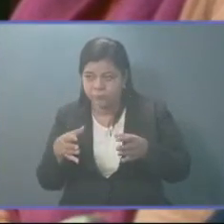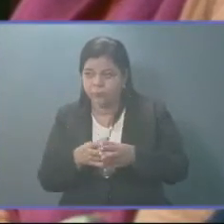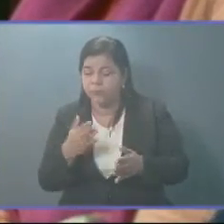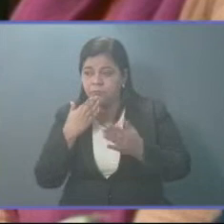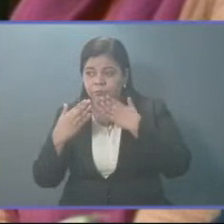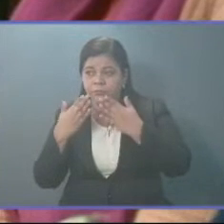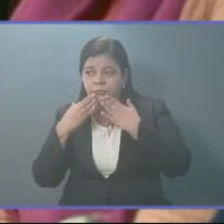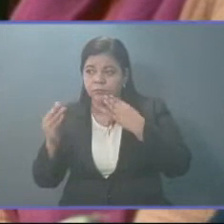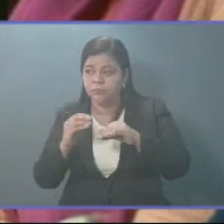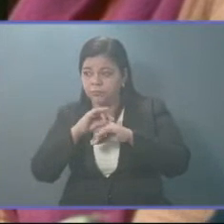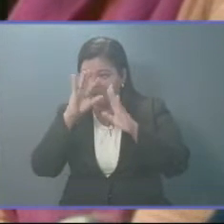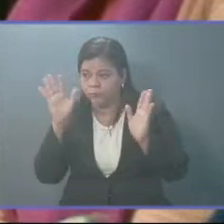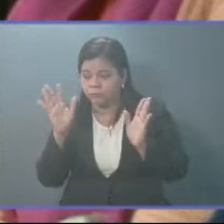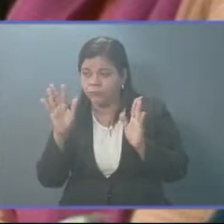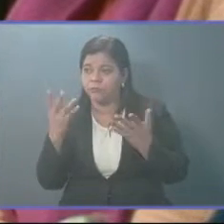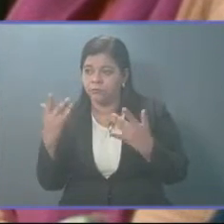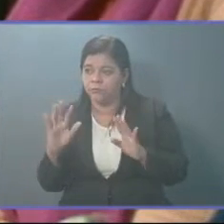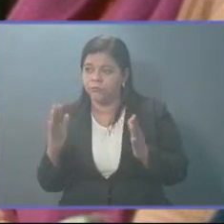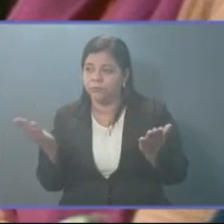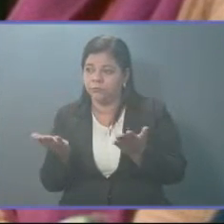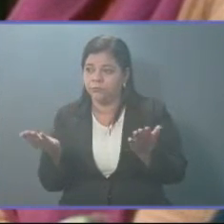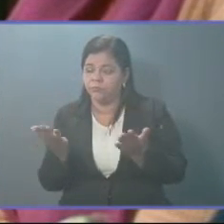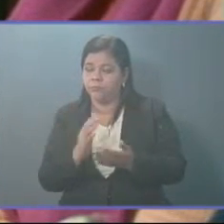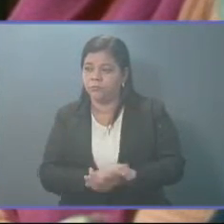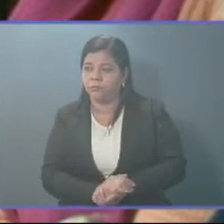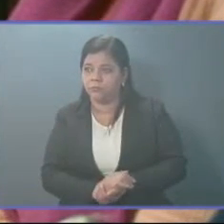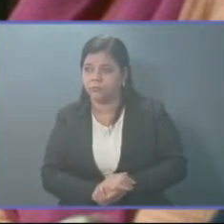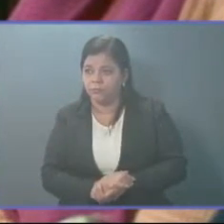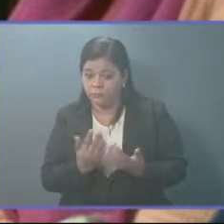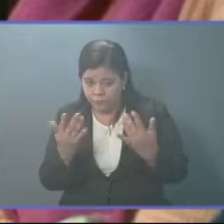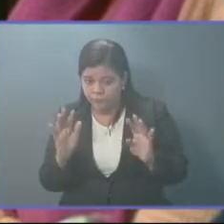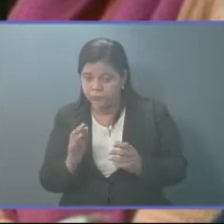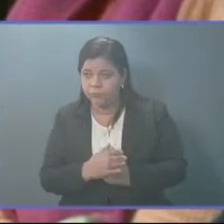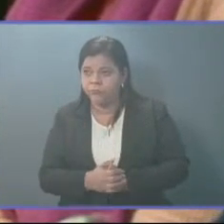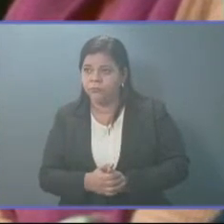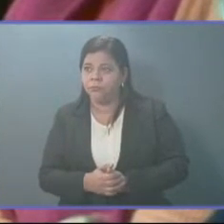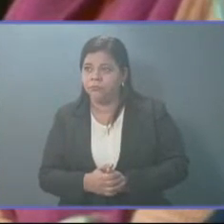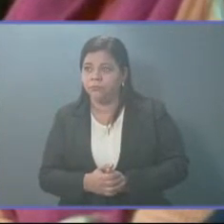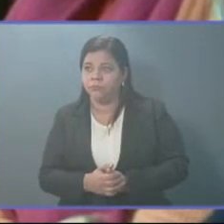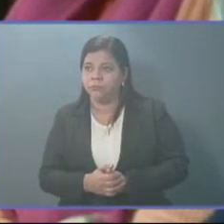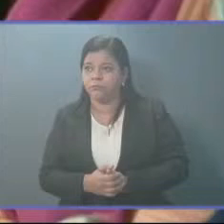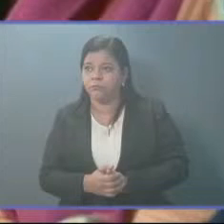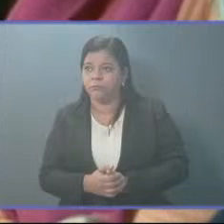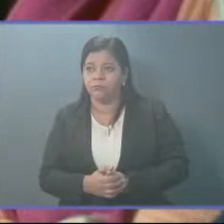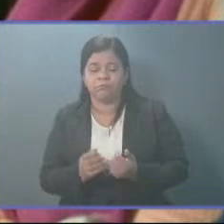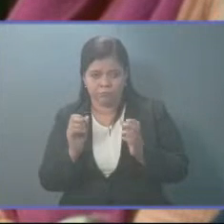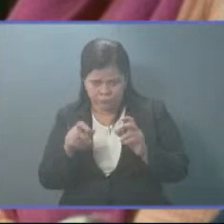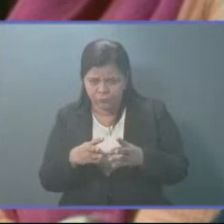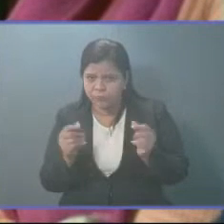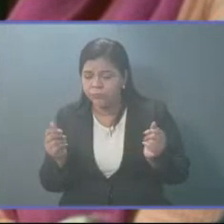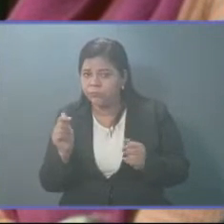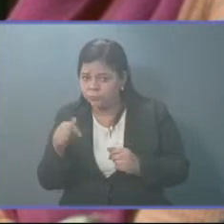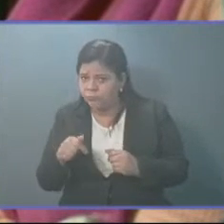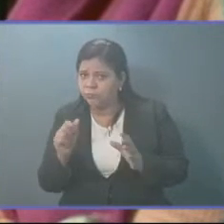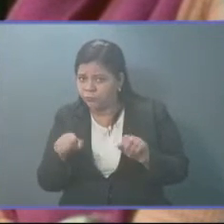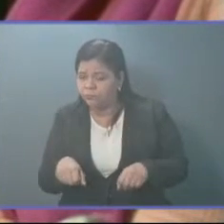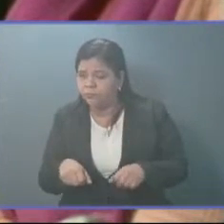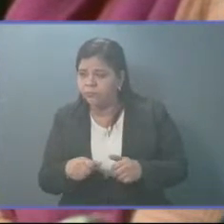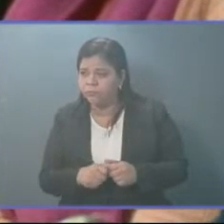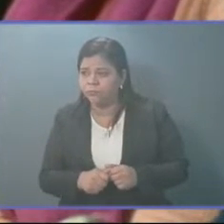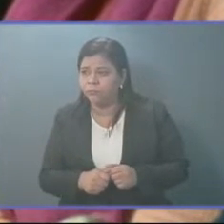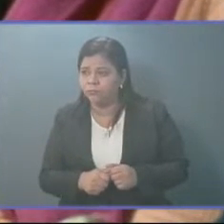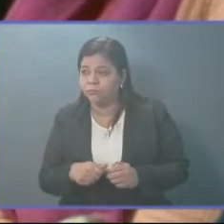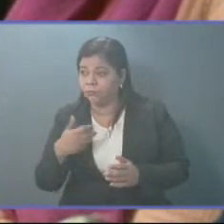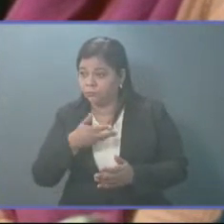interpretación de auténtica hecho. Ya lo hicieron, ¿no? Entonces no podemos resolver ahora.